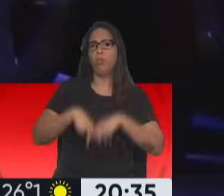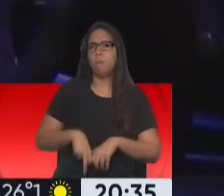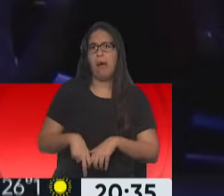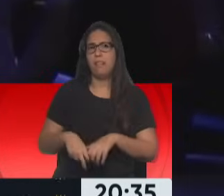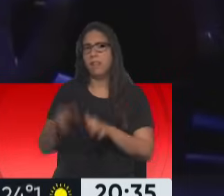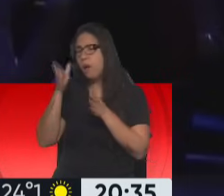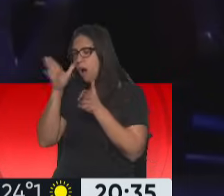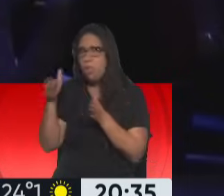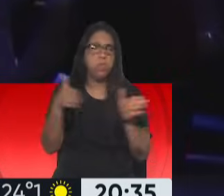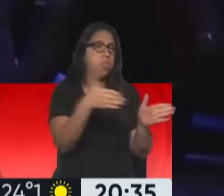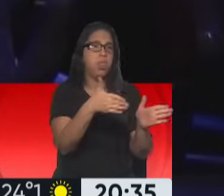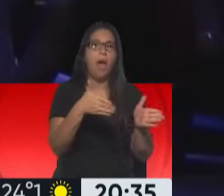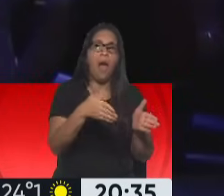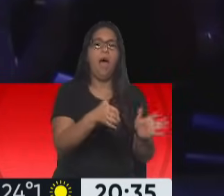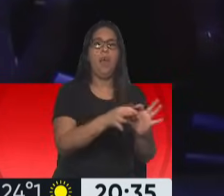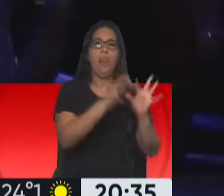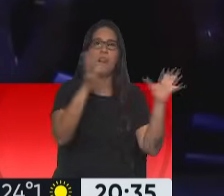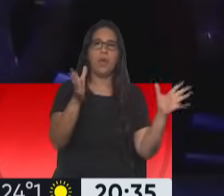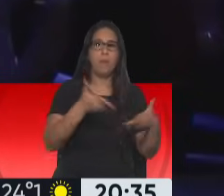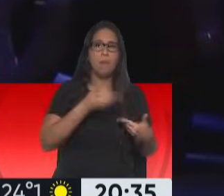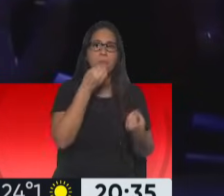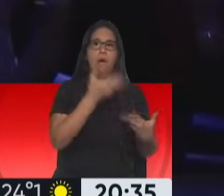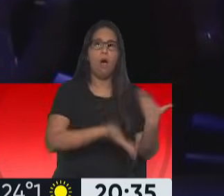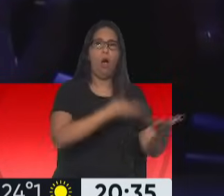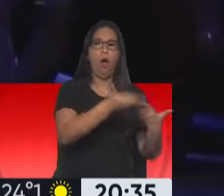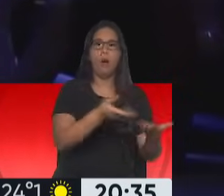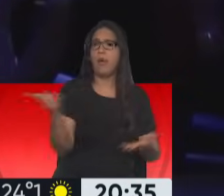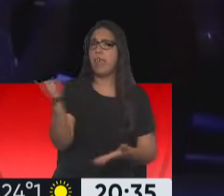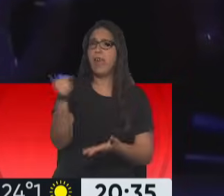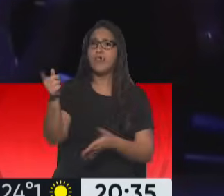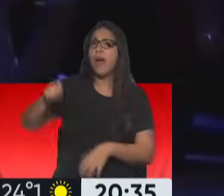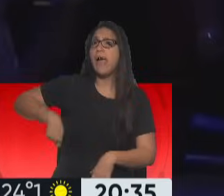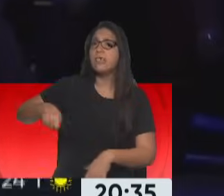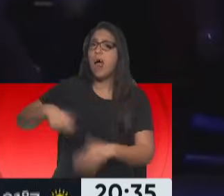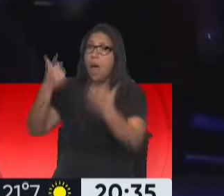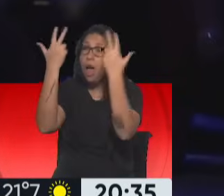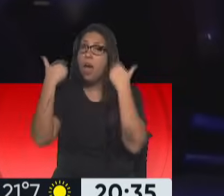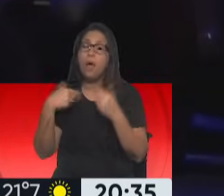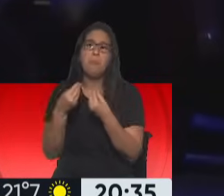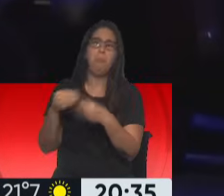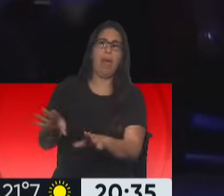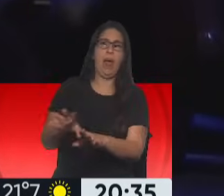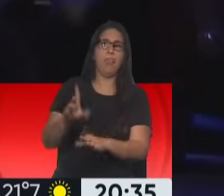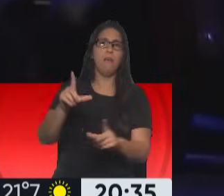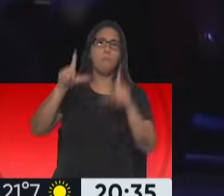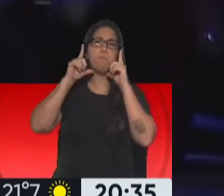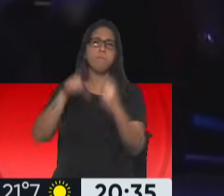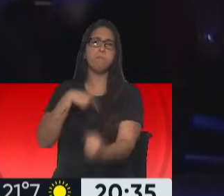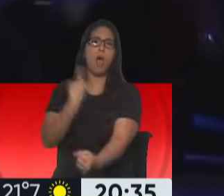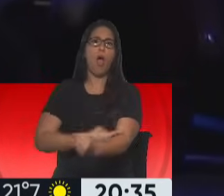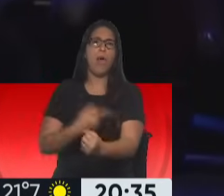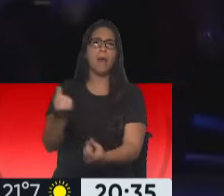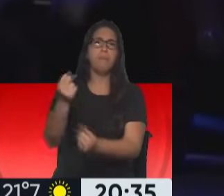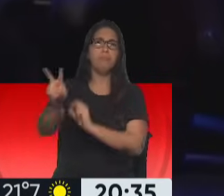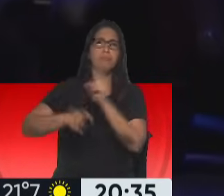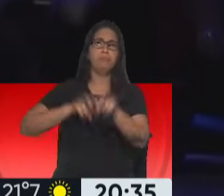hacia donde pueda ser más libre y próspera. Ellos perderán a todos sus esclavos y terminará su poder y su generación de